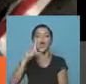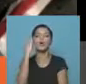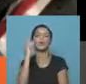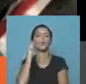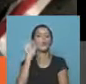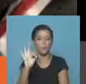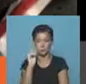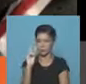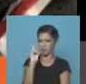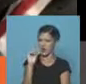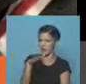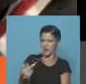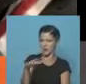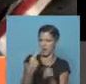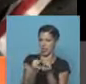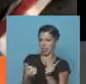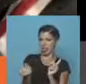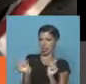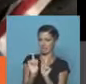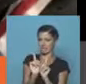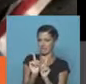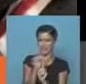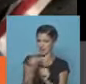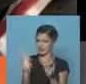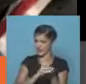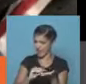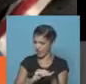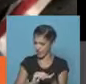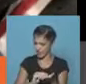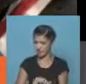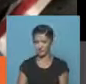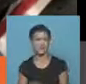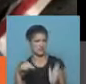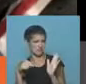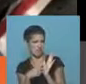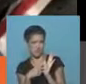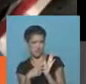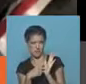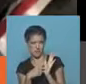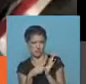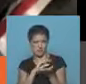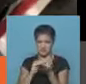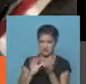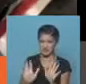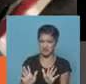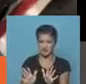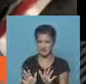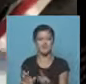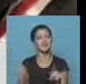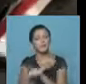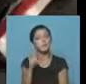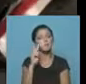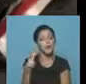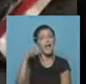se los ve en un lugar poco senatorial, digamos. Sí, así, poco, ¿no?, senatorial, poco legislativo, poco por legislativo, decirlo así. Y a quien no se lo vio tampoco